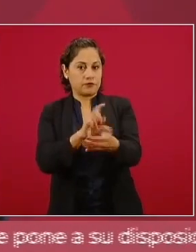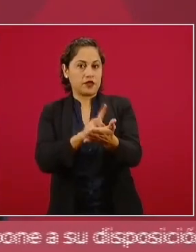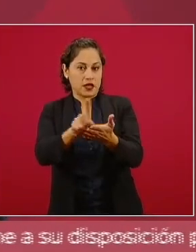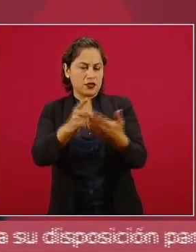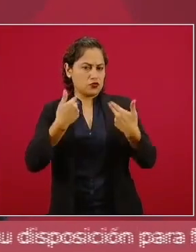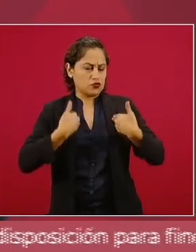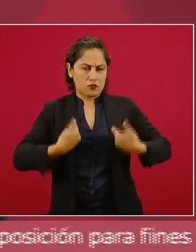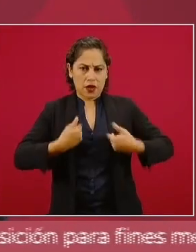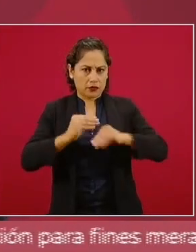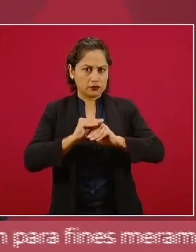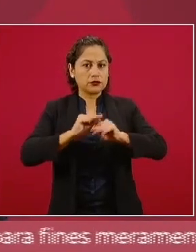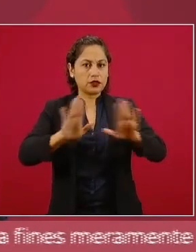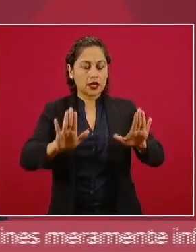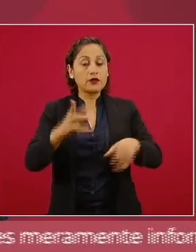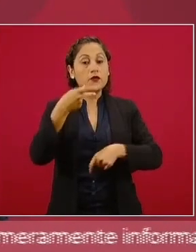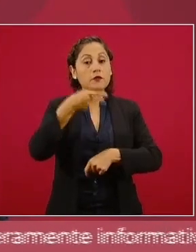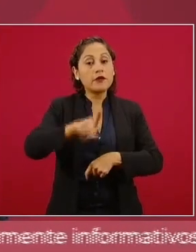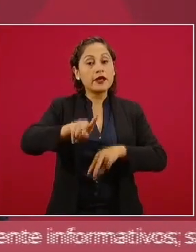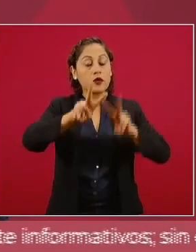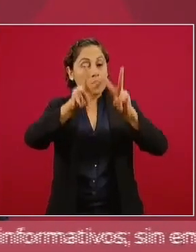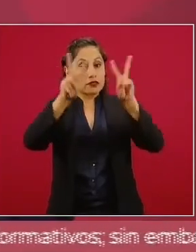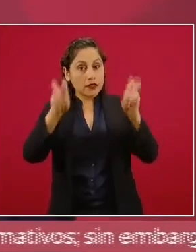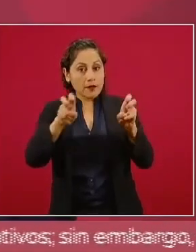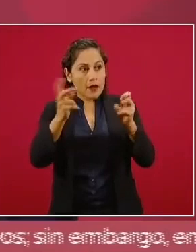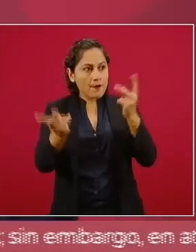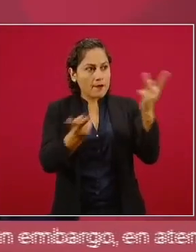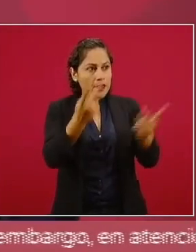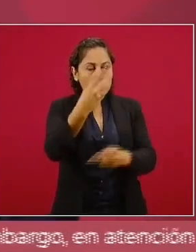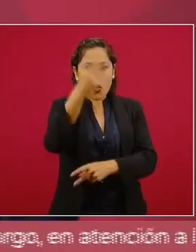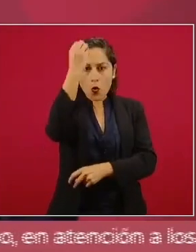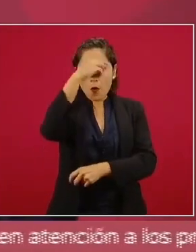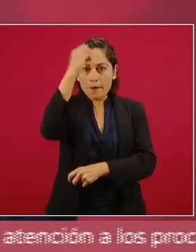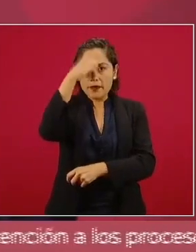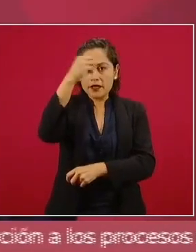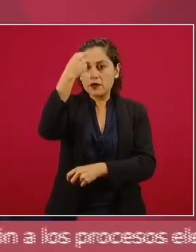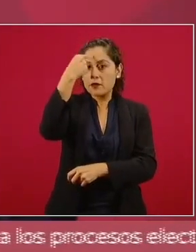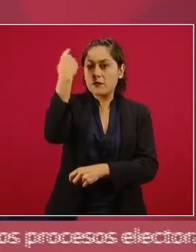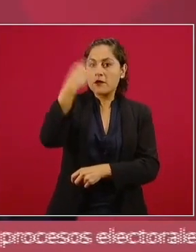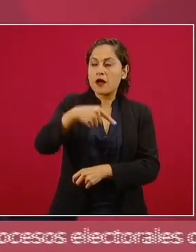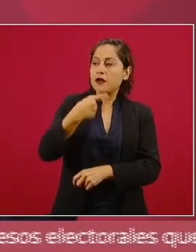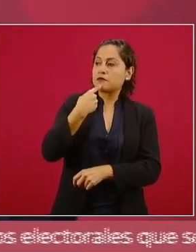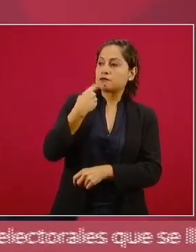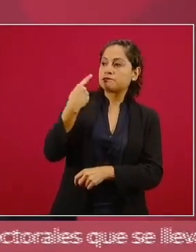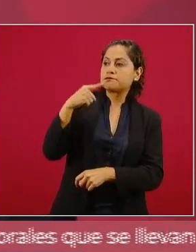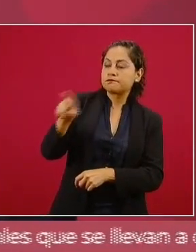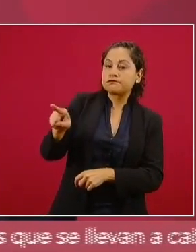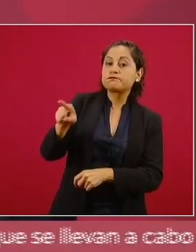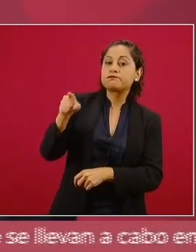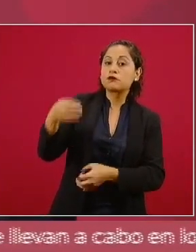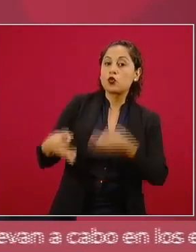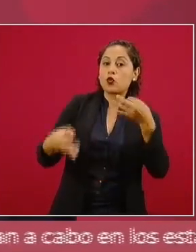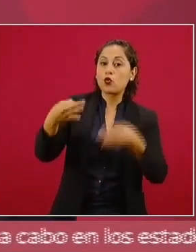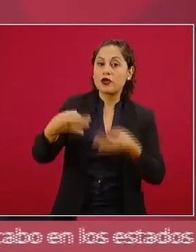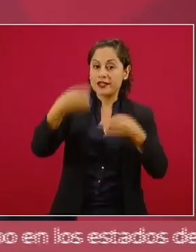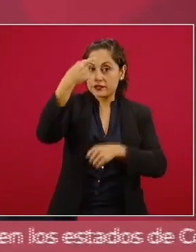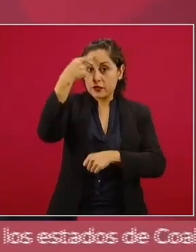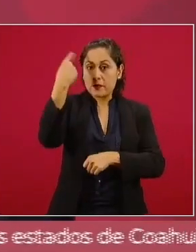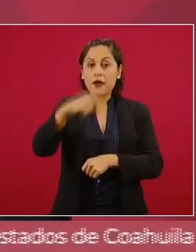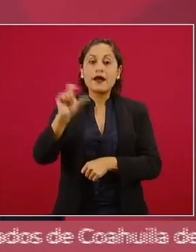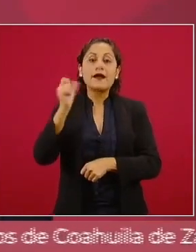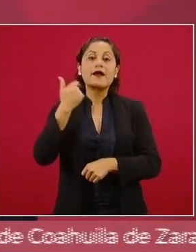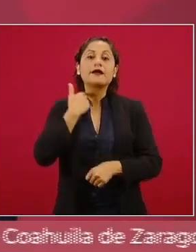expresidentes de la República. Esa fue la decisión de ayer